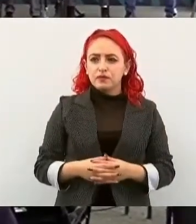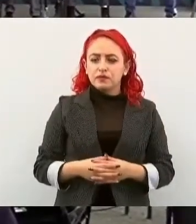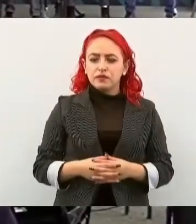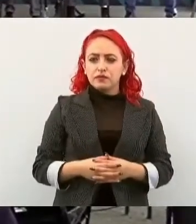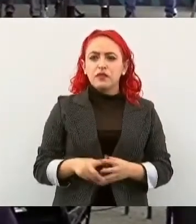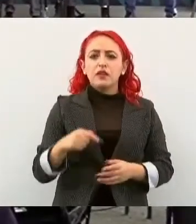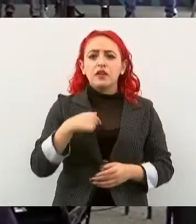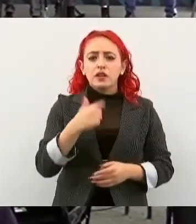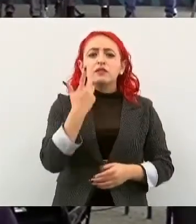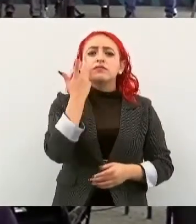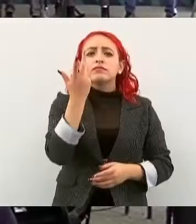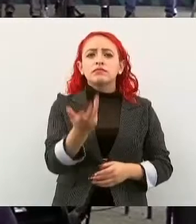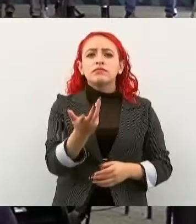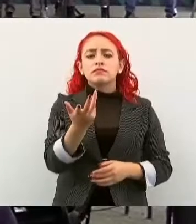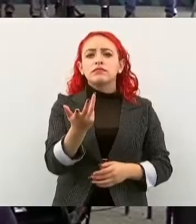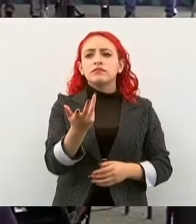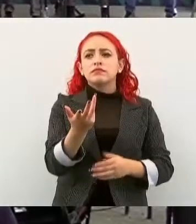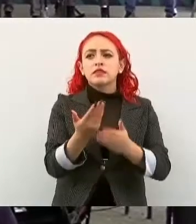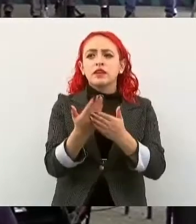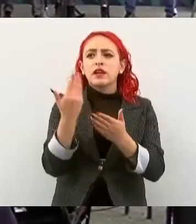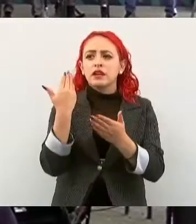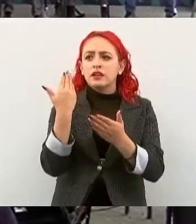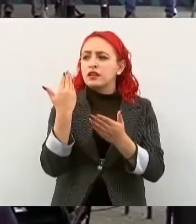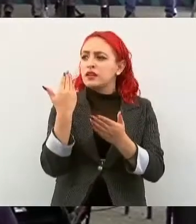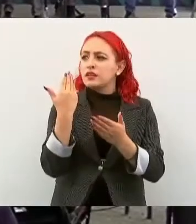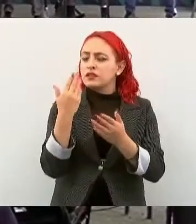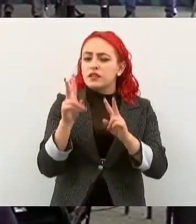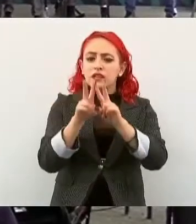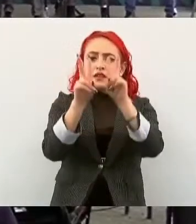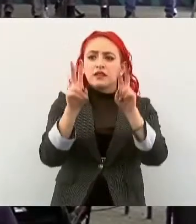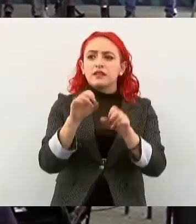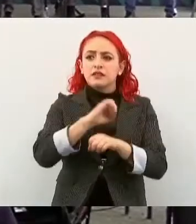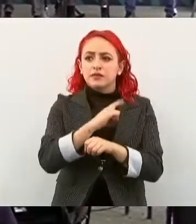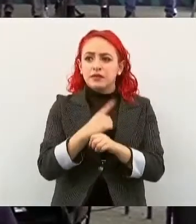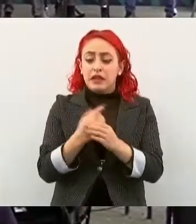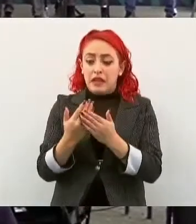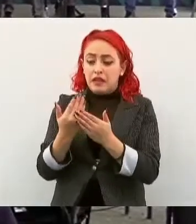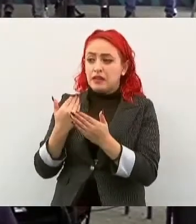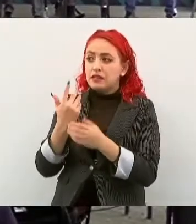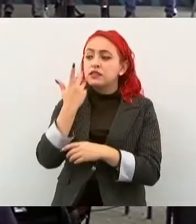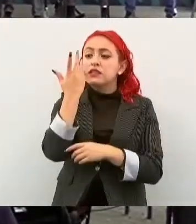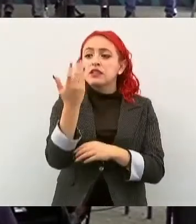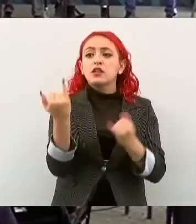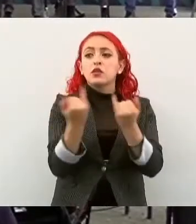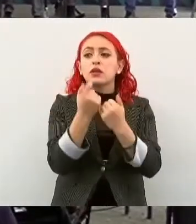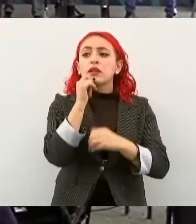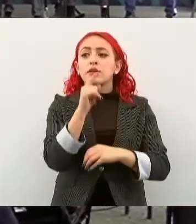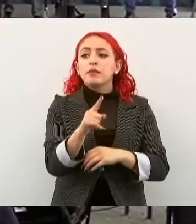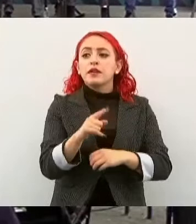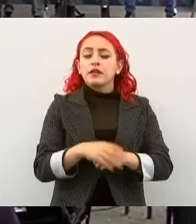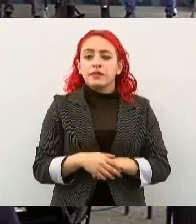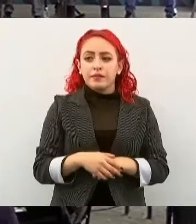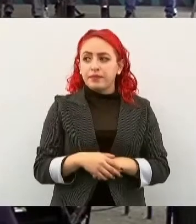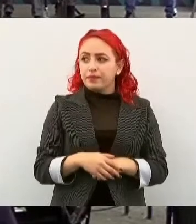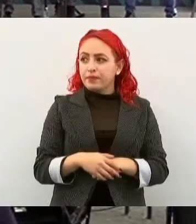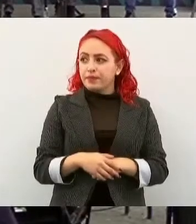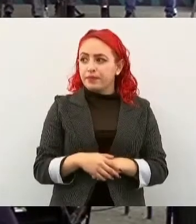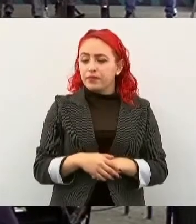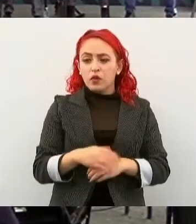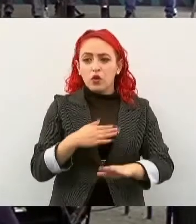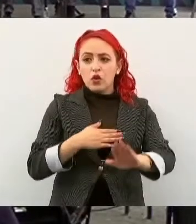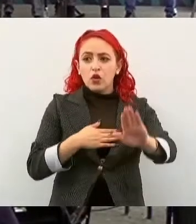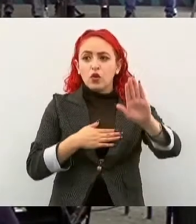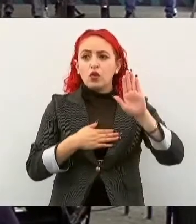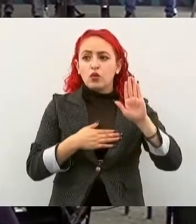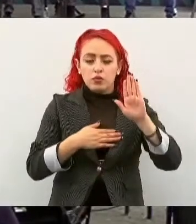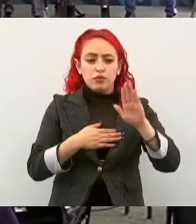Y quiero, antes de entrar a la materia de salud, pues quiero también hacer aquí el compromiso